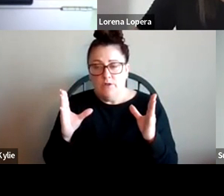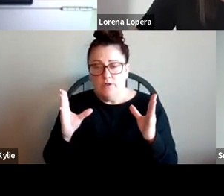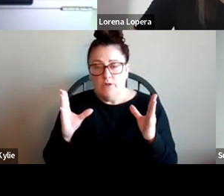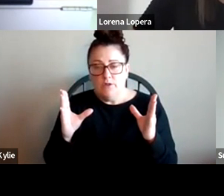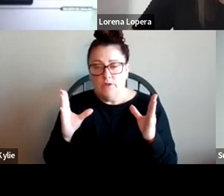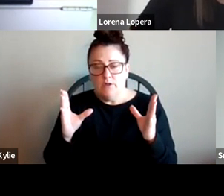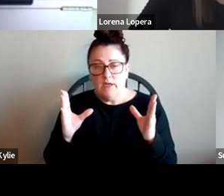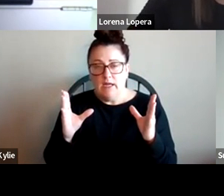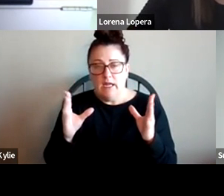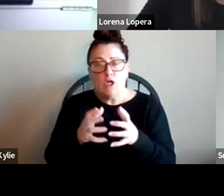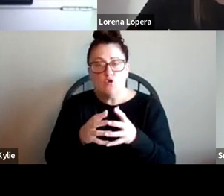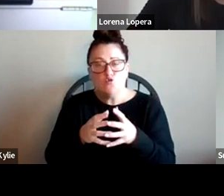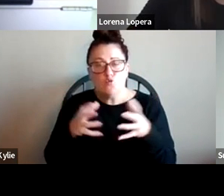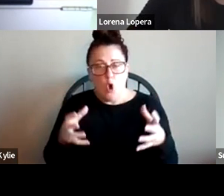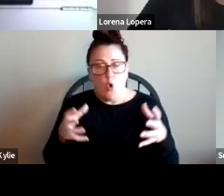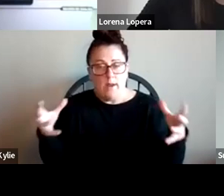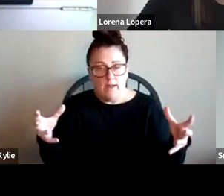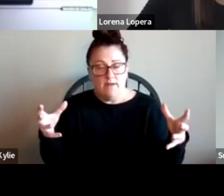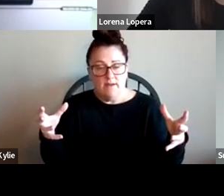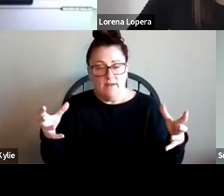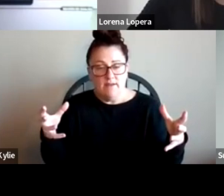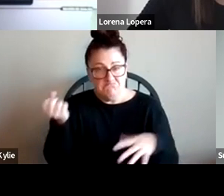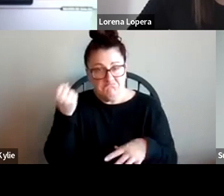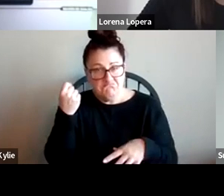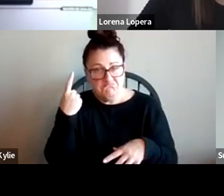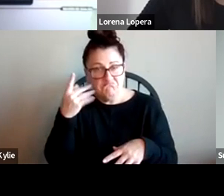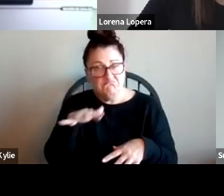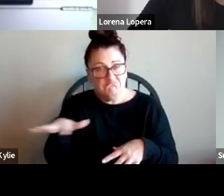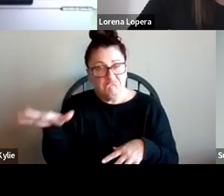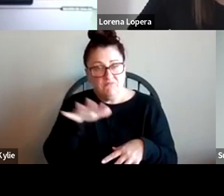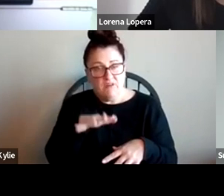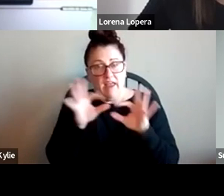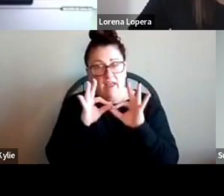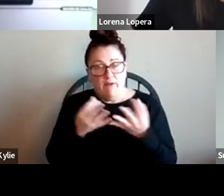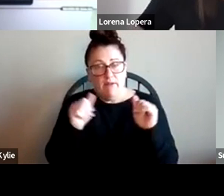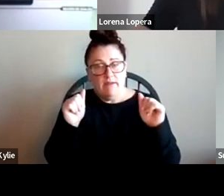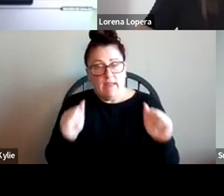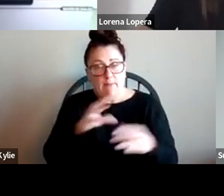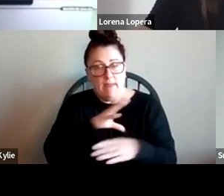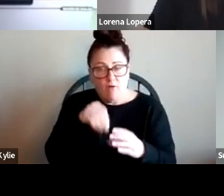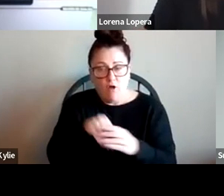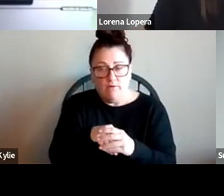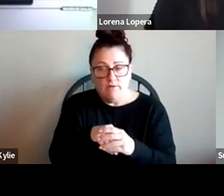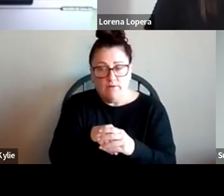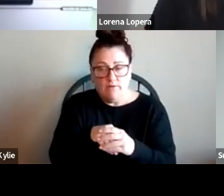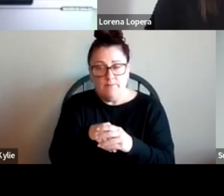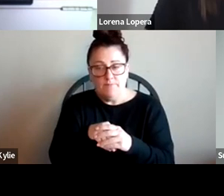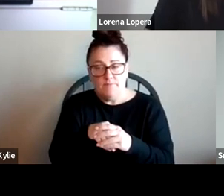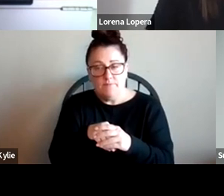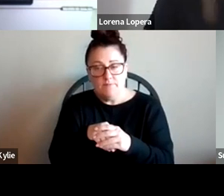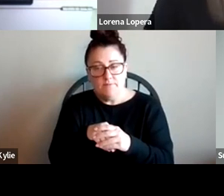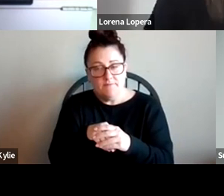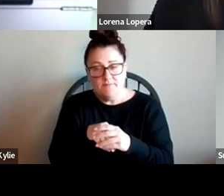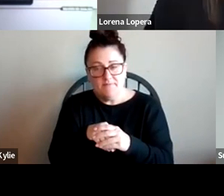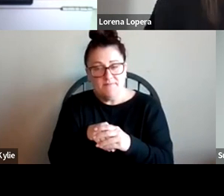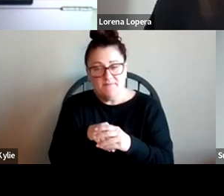familiaridad para que cada familia cada día esté más involucrada. que venga con ideas vanguardistas, o sea, que estén a los niveles